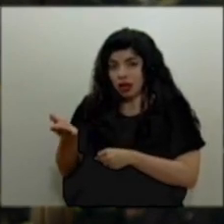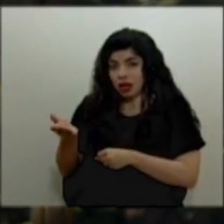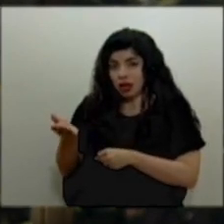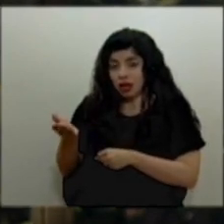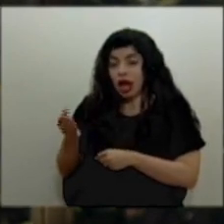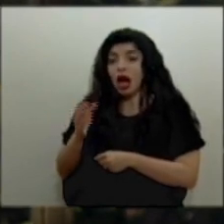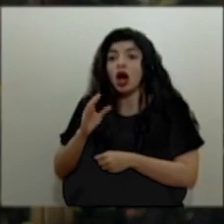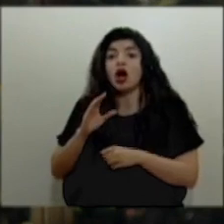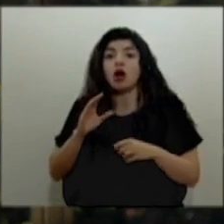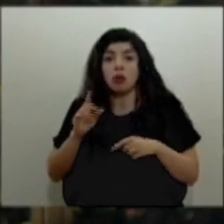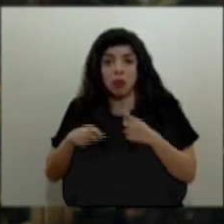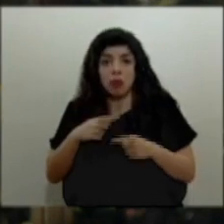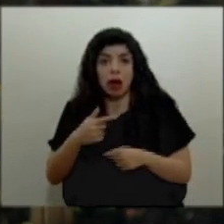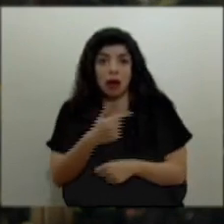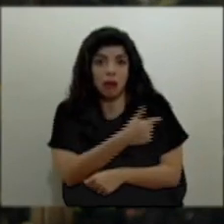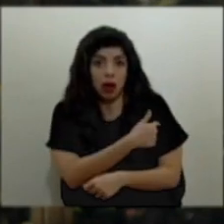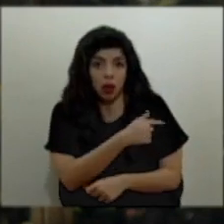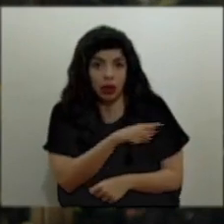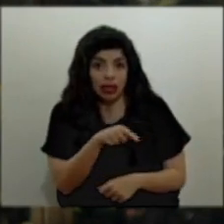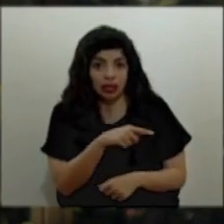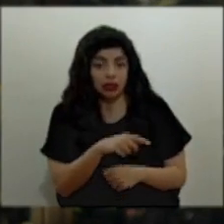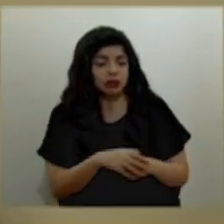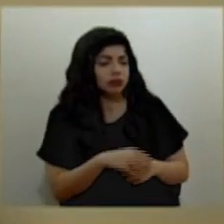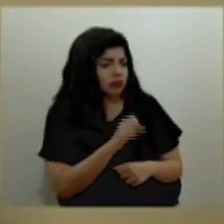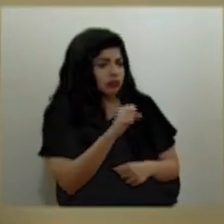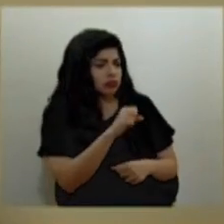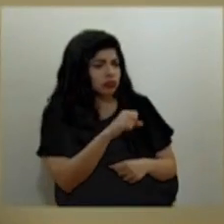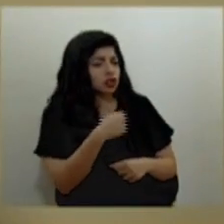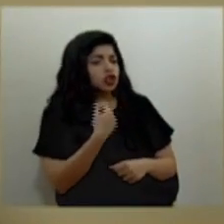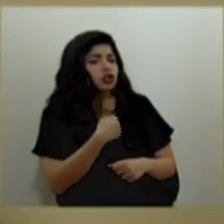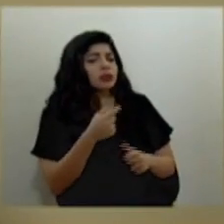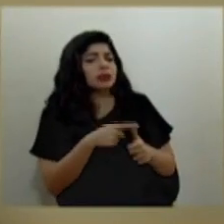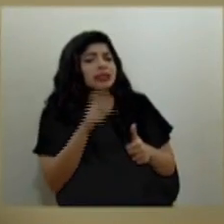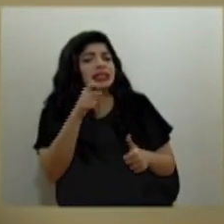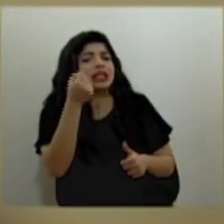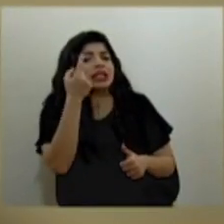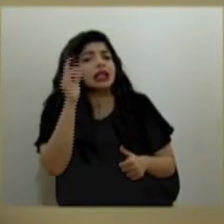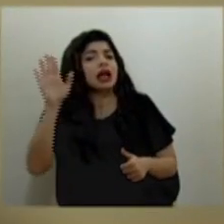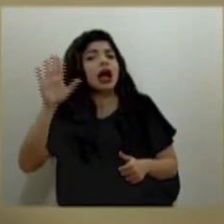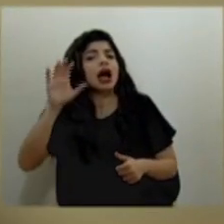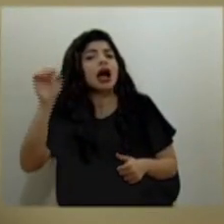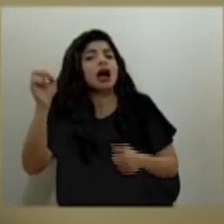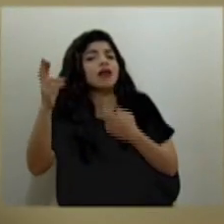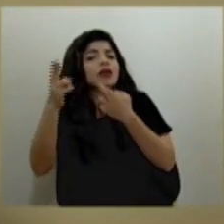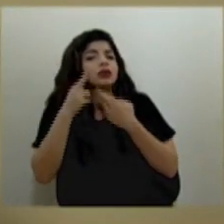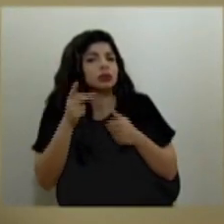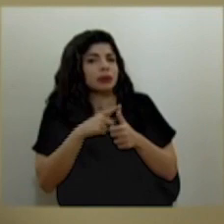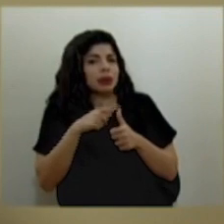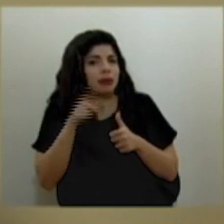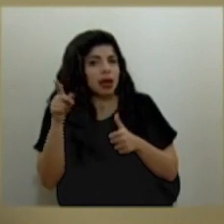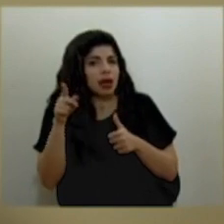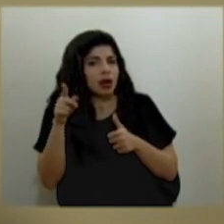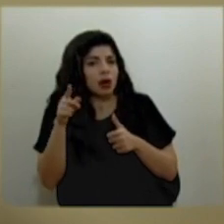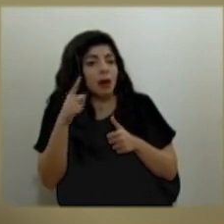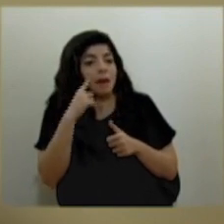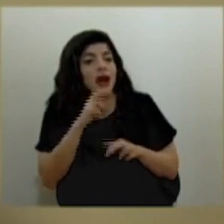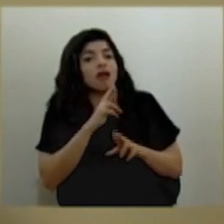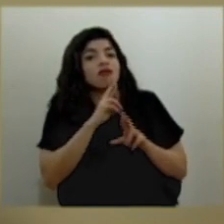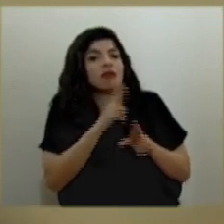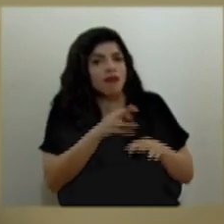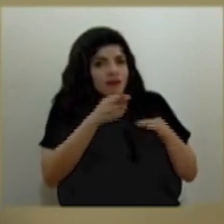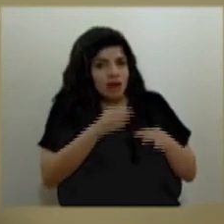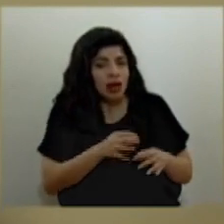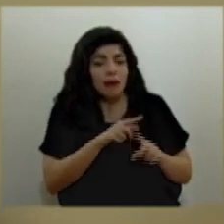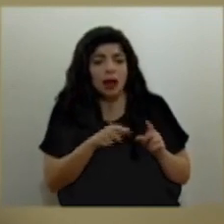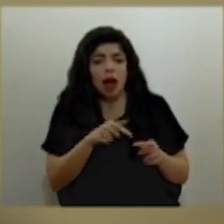colaborando, la comisión procedería a vacunarlos. Sí, ocupamos entender cuál va a ser la respuesta de la caja antes de dar esa respuesta final, pero como le digo, hay un